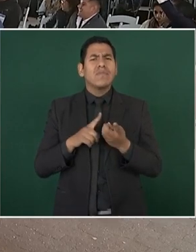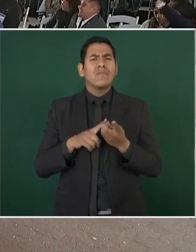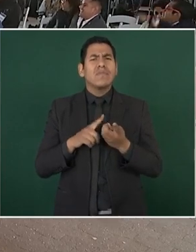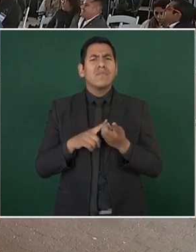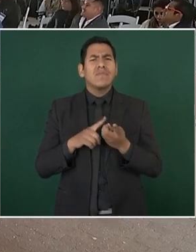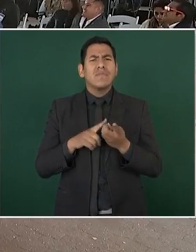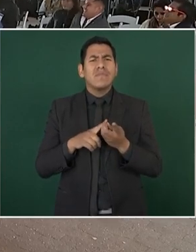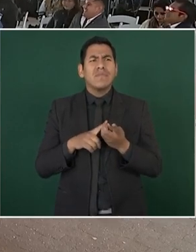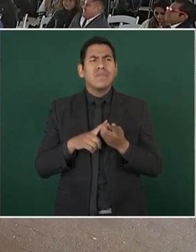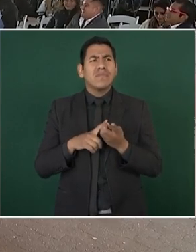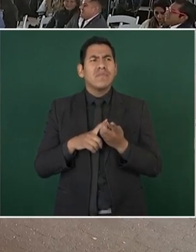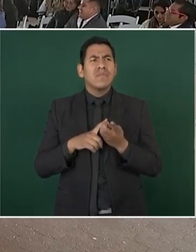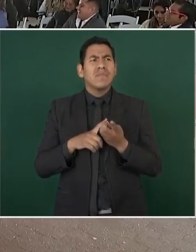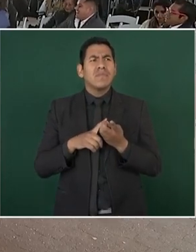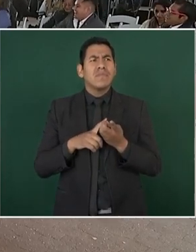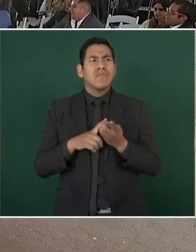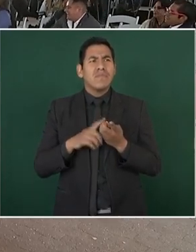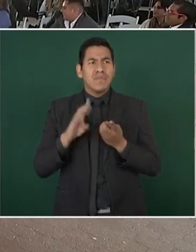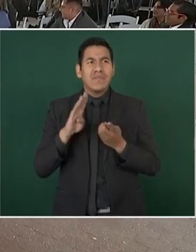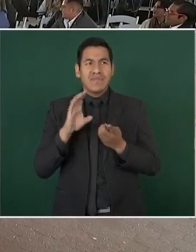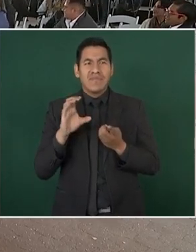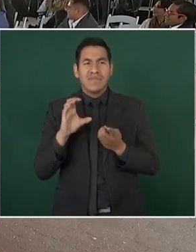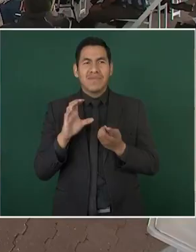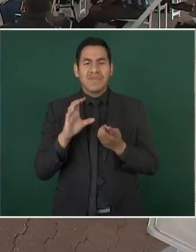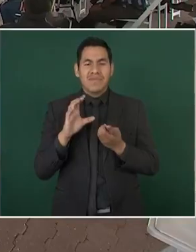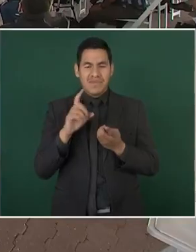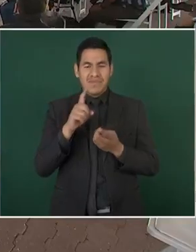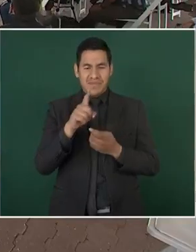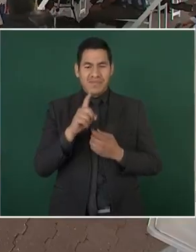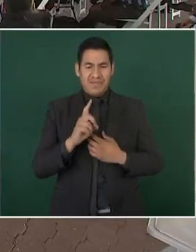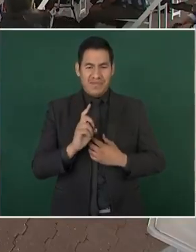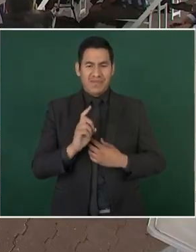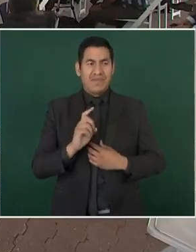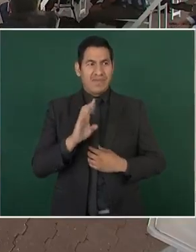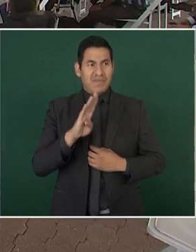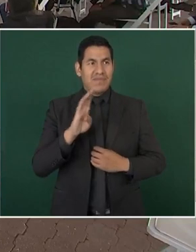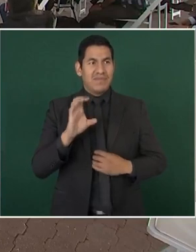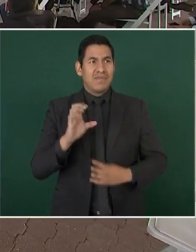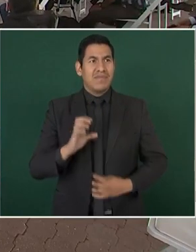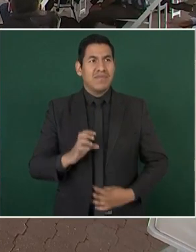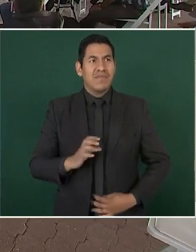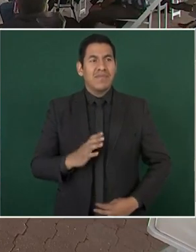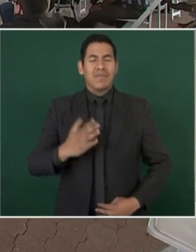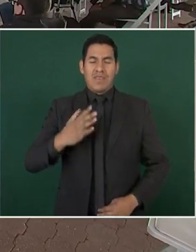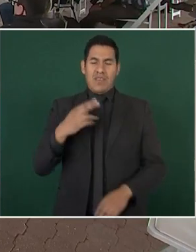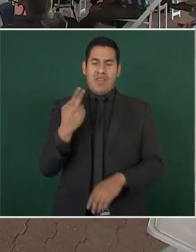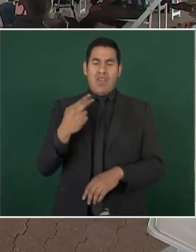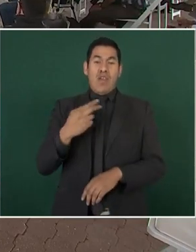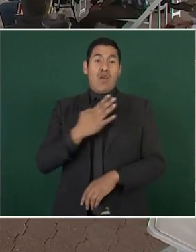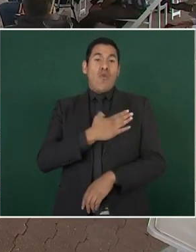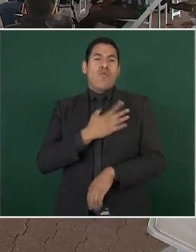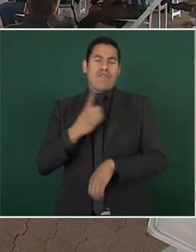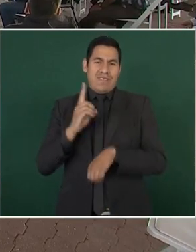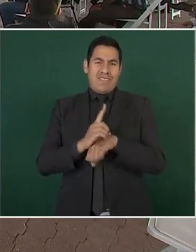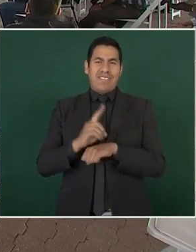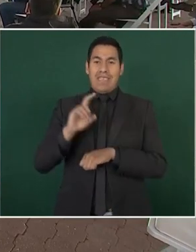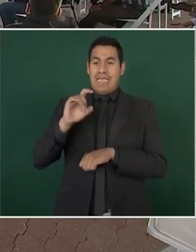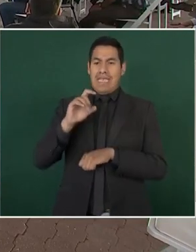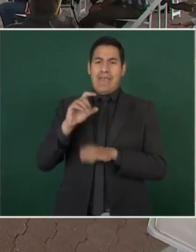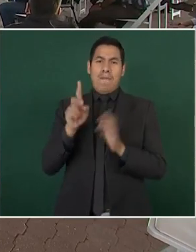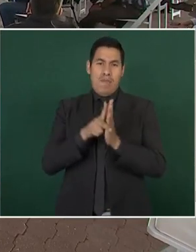Le funcionó. Baja California. Buenos días. Mireya Cuellar, de La Jornada, en Baja